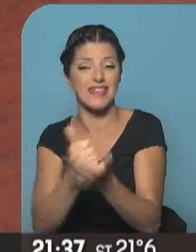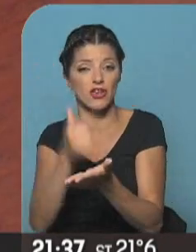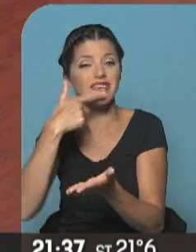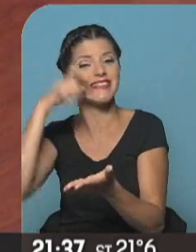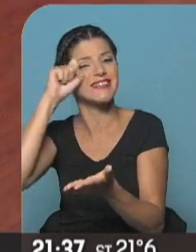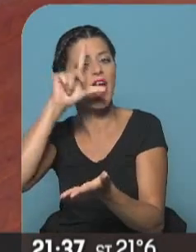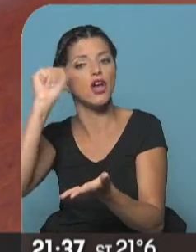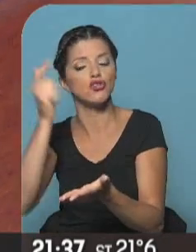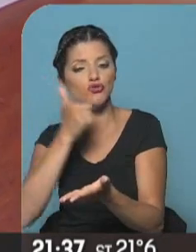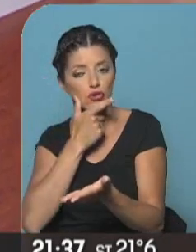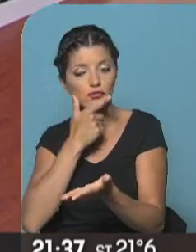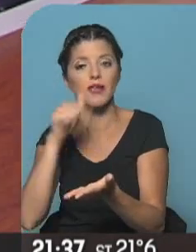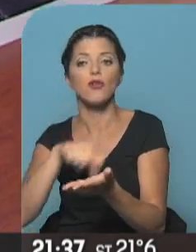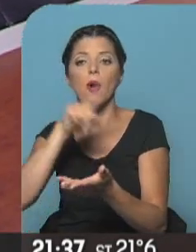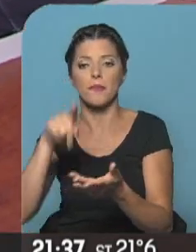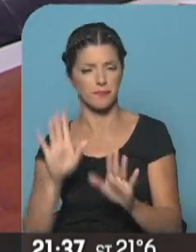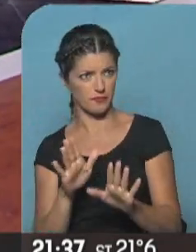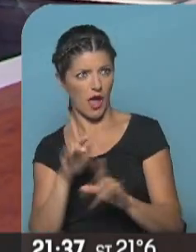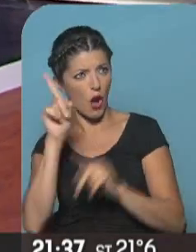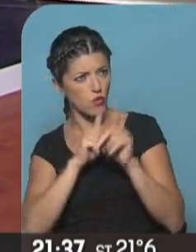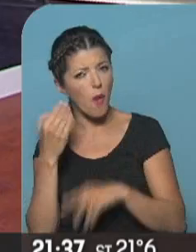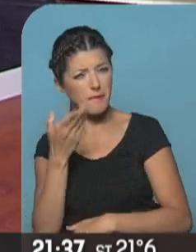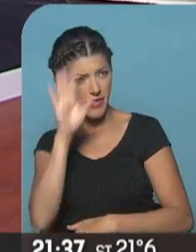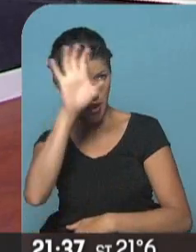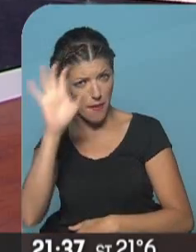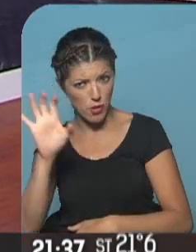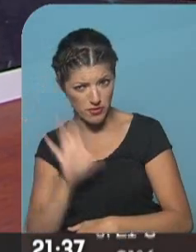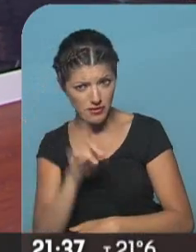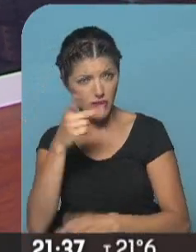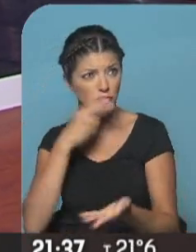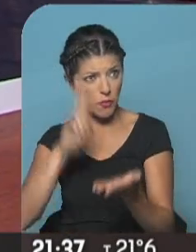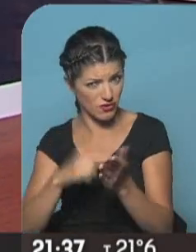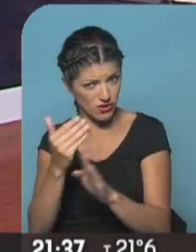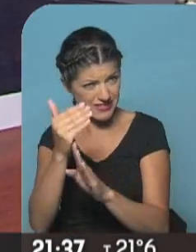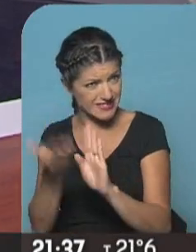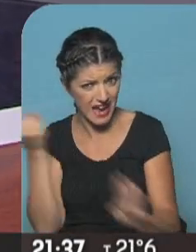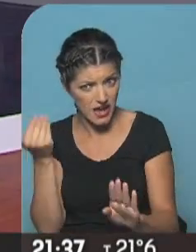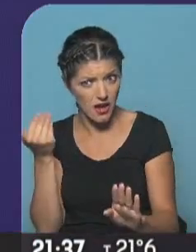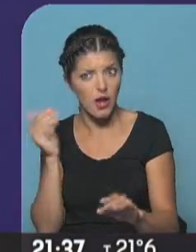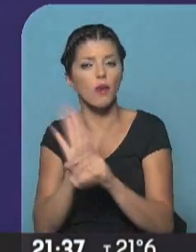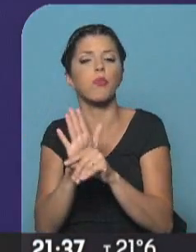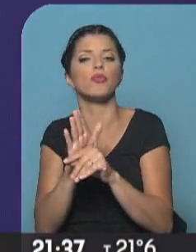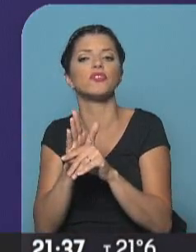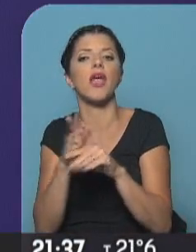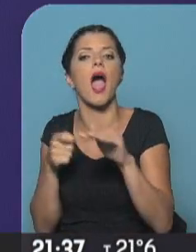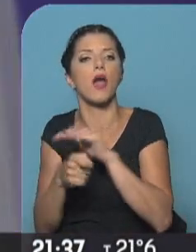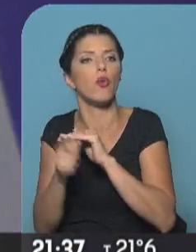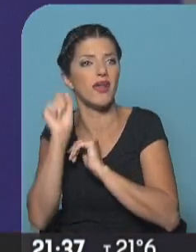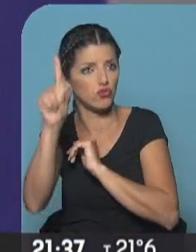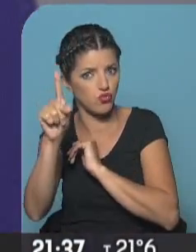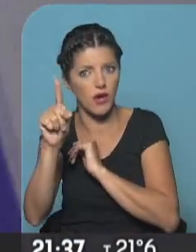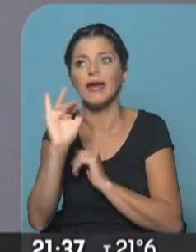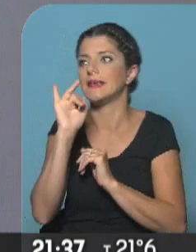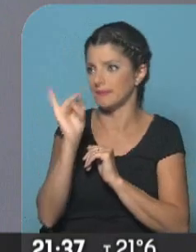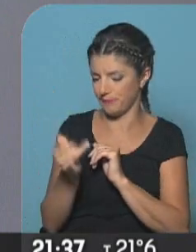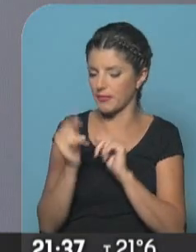afectando la seguridad jurídica en las operaciones. Se está pidiendo que las provincias costos. Terminen con esos impuestos, que son una especie de aduanas internas. Bueno, eso además, eso tiene